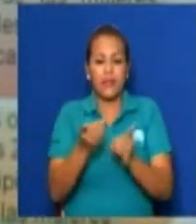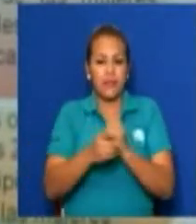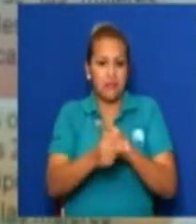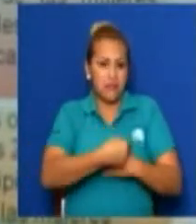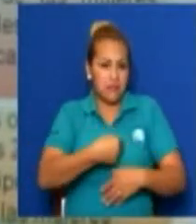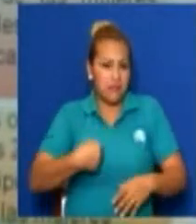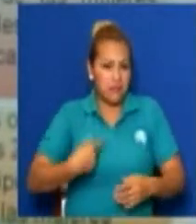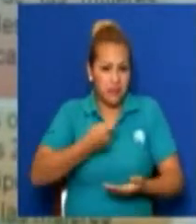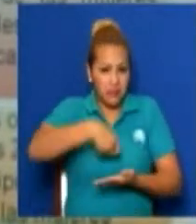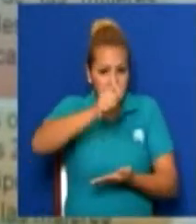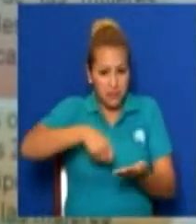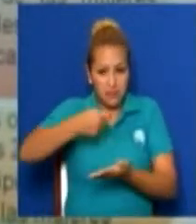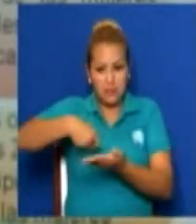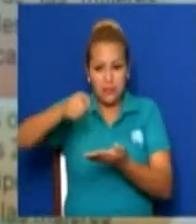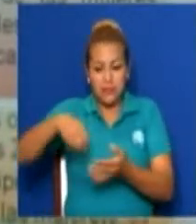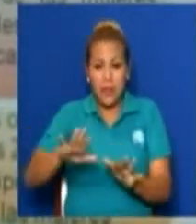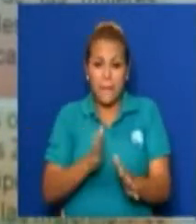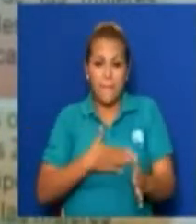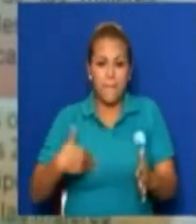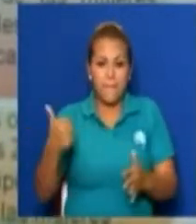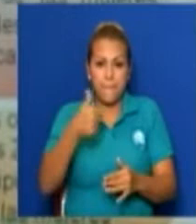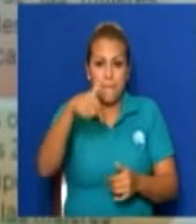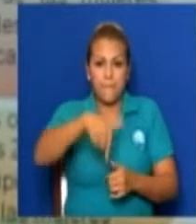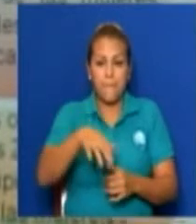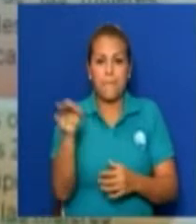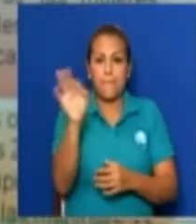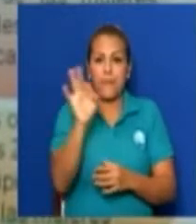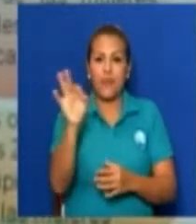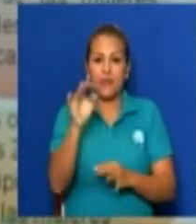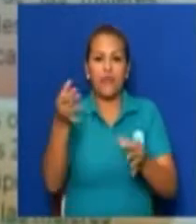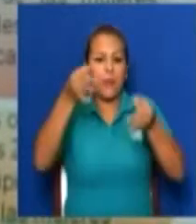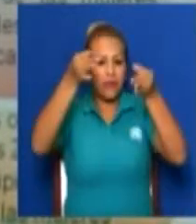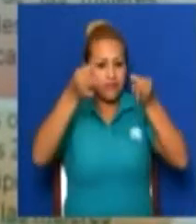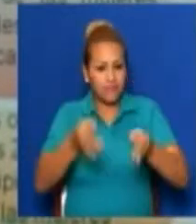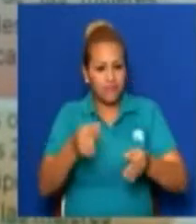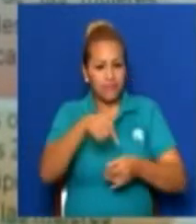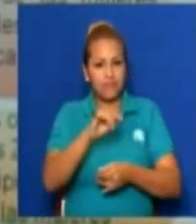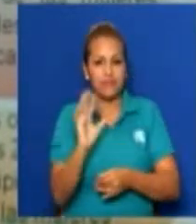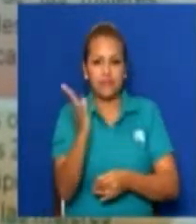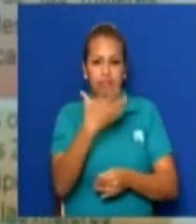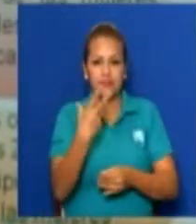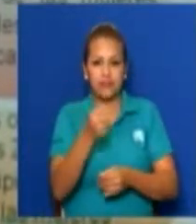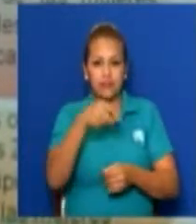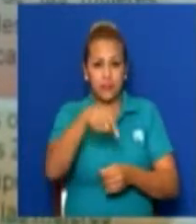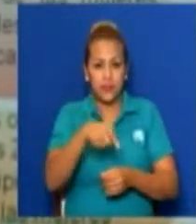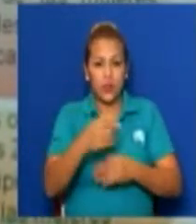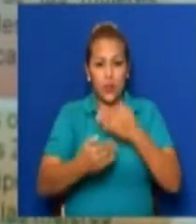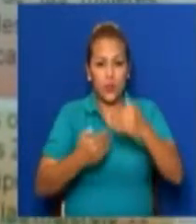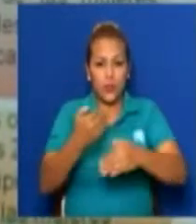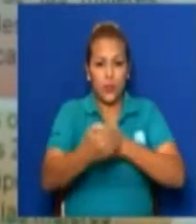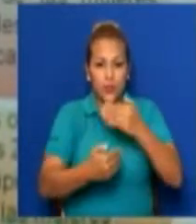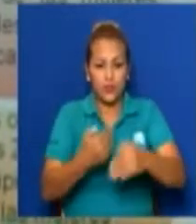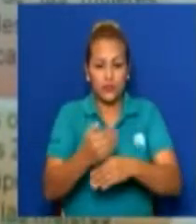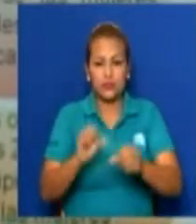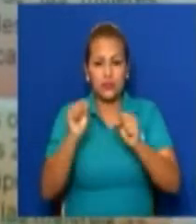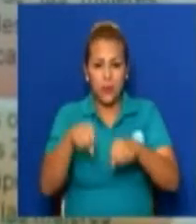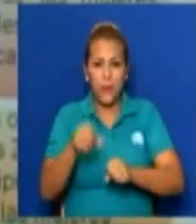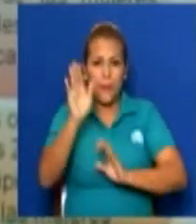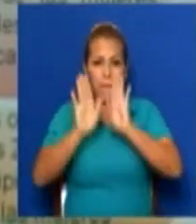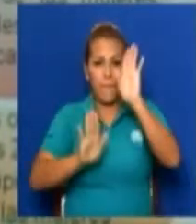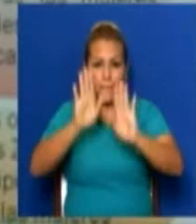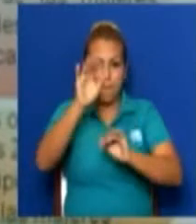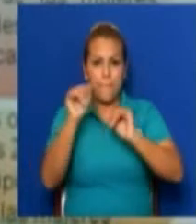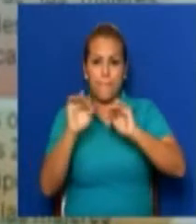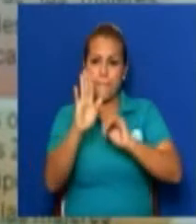de productividad, de mejorar los estándares de calidad de los procesos productivos en donde participan las